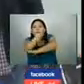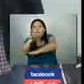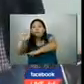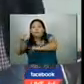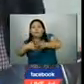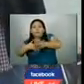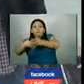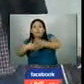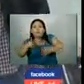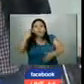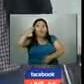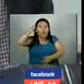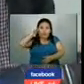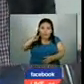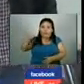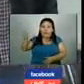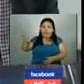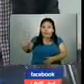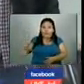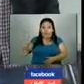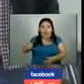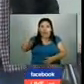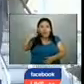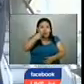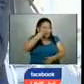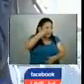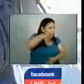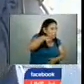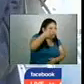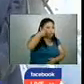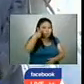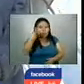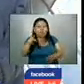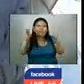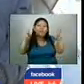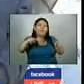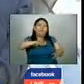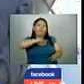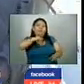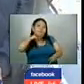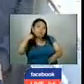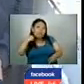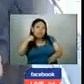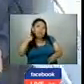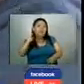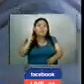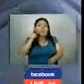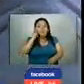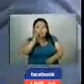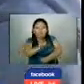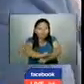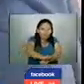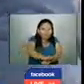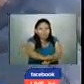Unidos. Argueta Domínguez, quien es buscado en el país por homicidio agravado, fue escoltado por